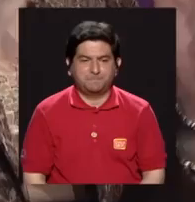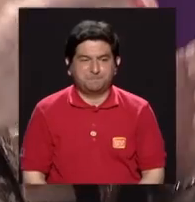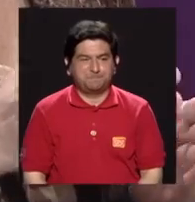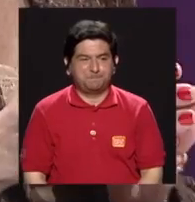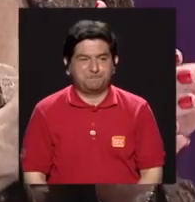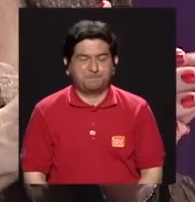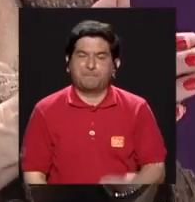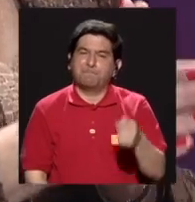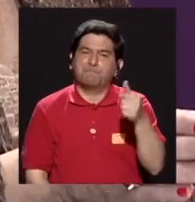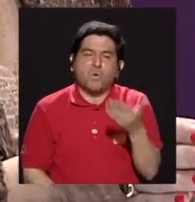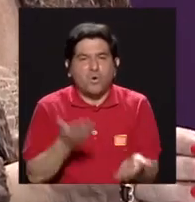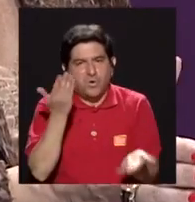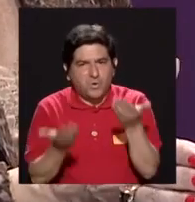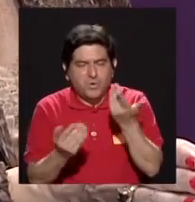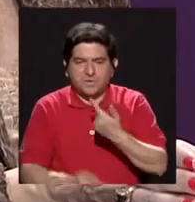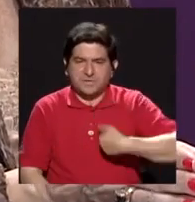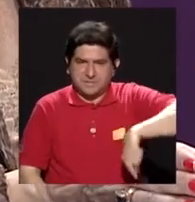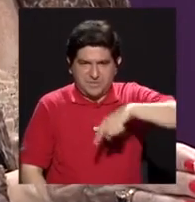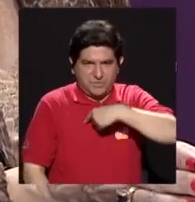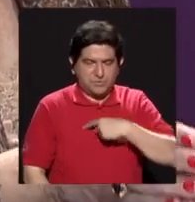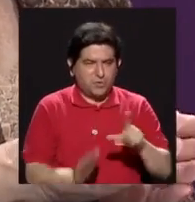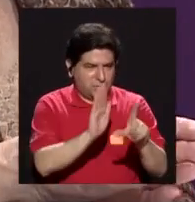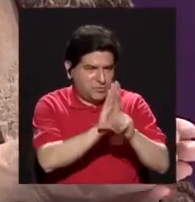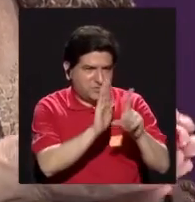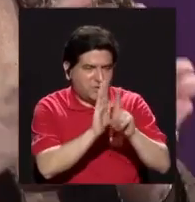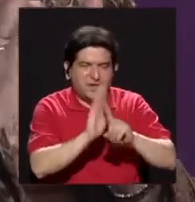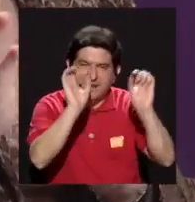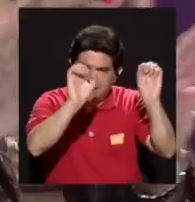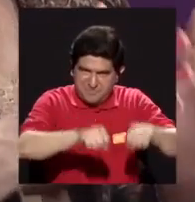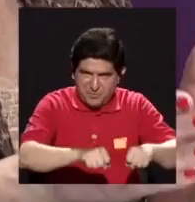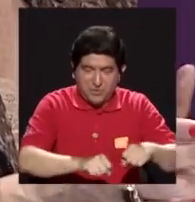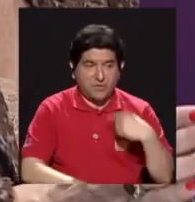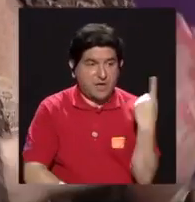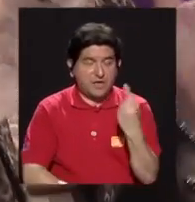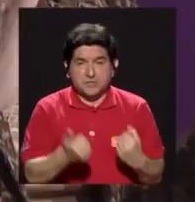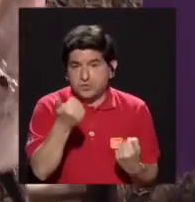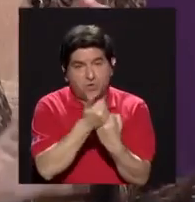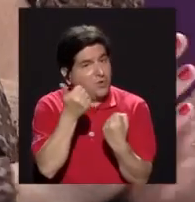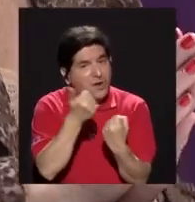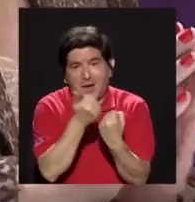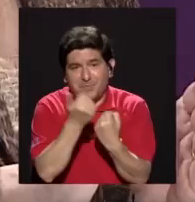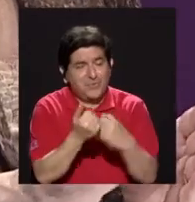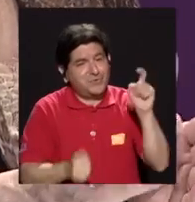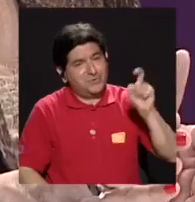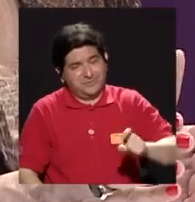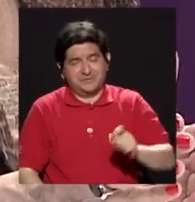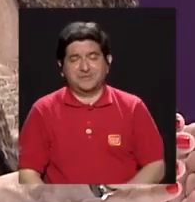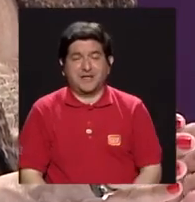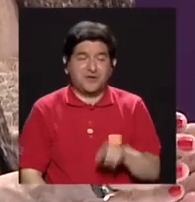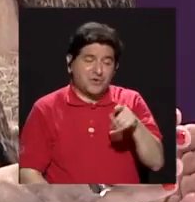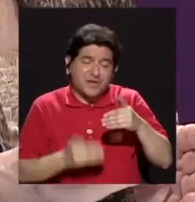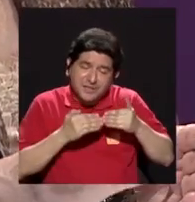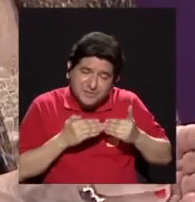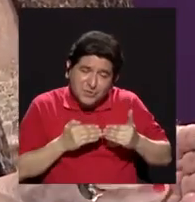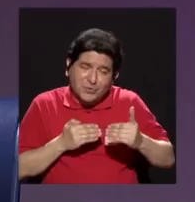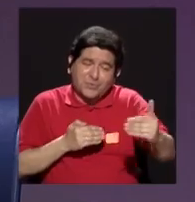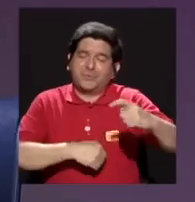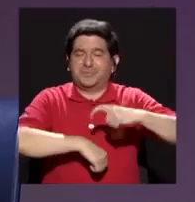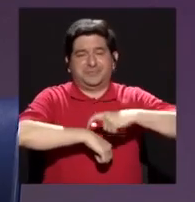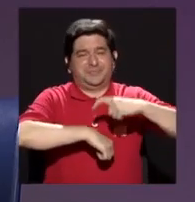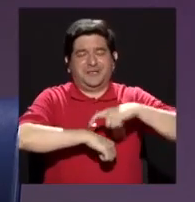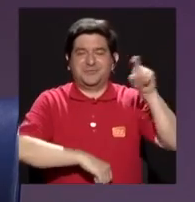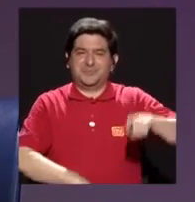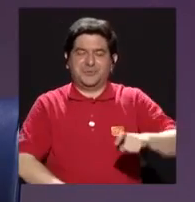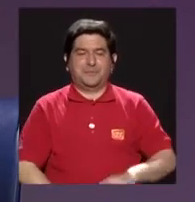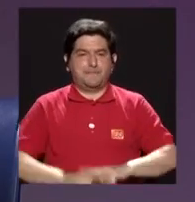a través de esto de una ley se pueda lograr a menos que reforcemos la ley lo cual va a llevar mucho tiempo pero sí creo